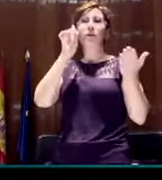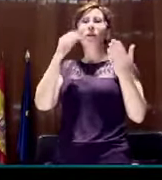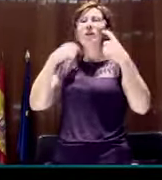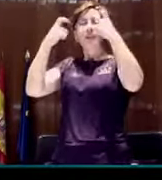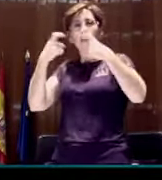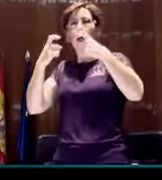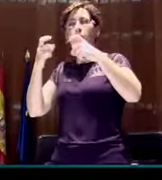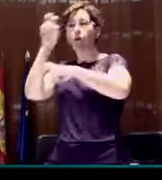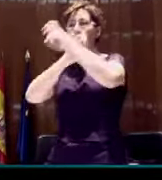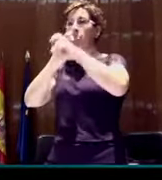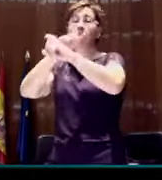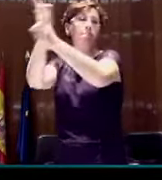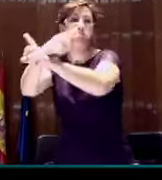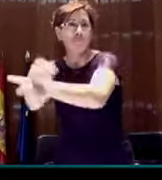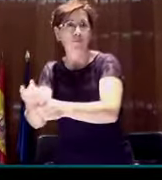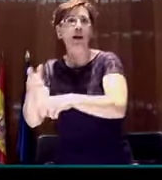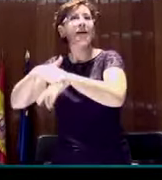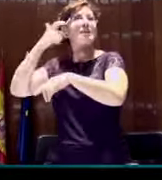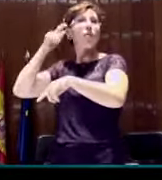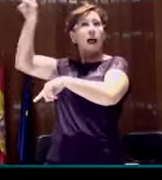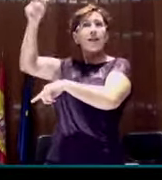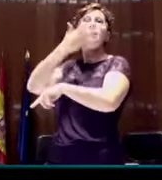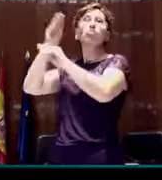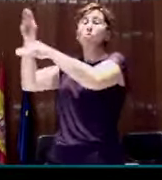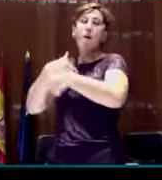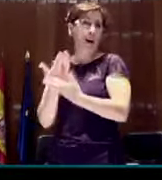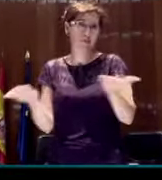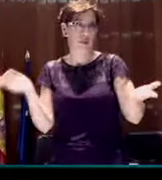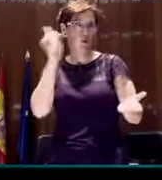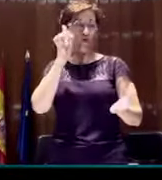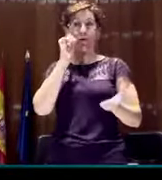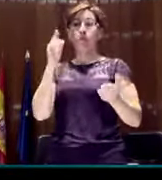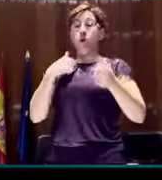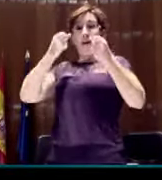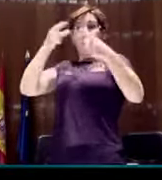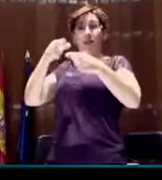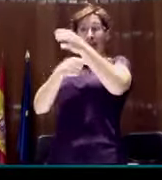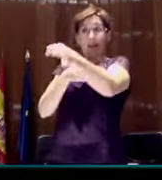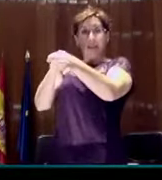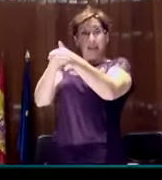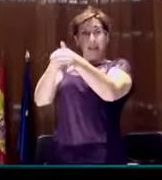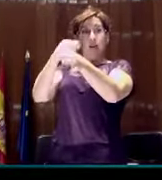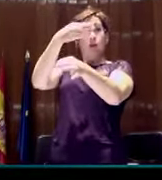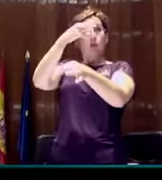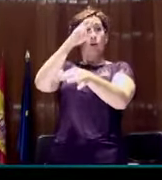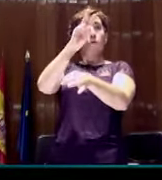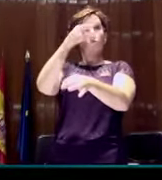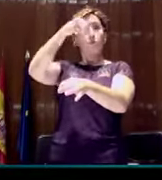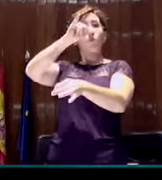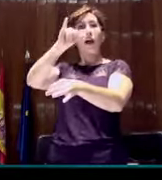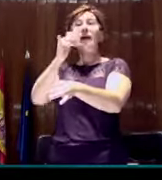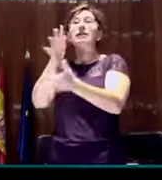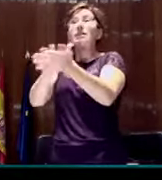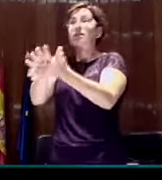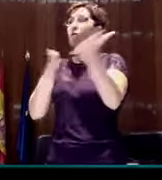en la presentación para que quede ahí por cómo lo llaman allí en Brunei. Lo primero que descubrí es que en Brunei no hay lengua de signos. No hay